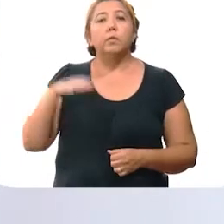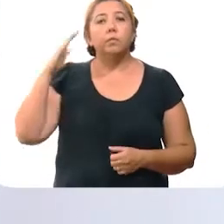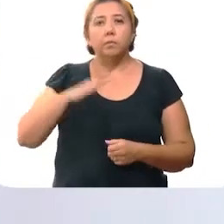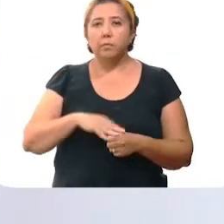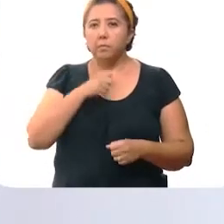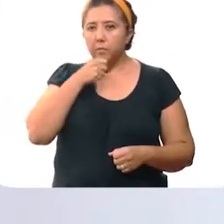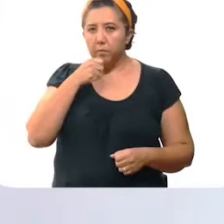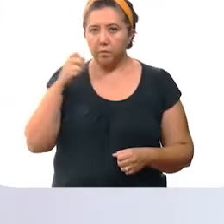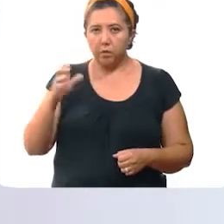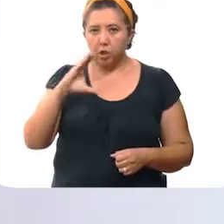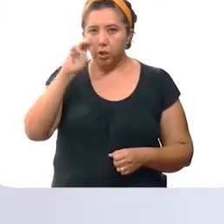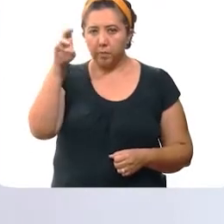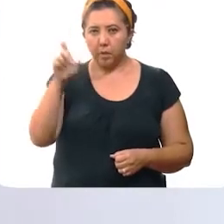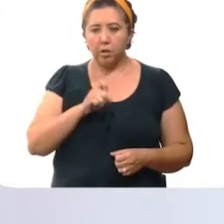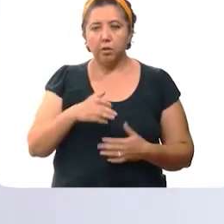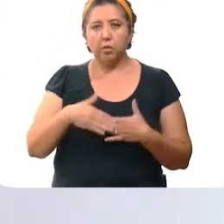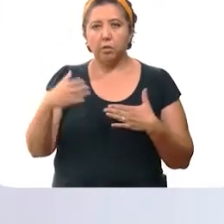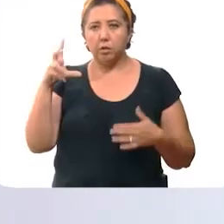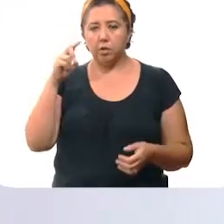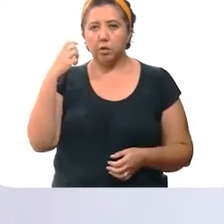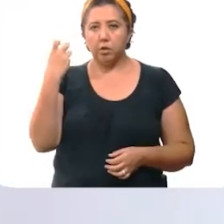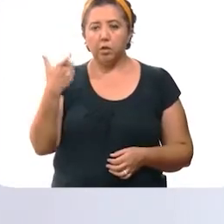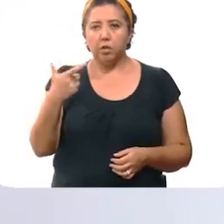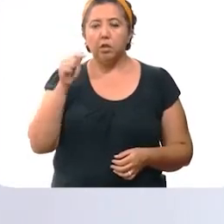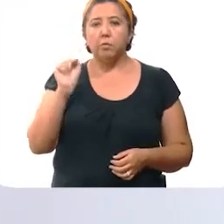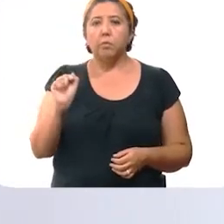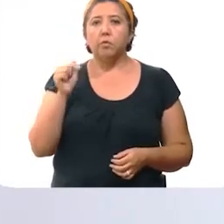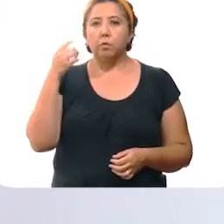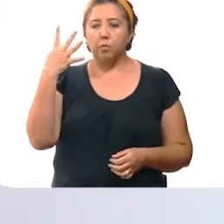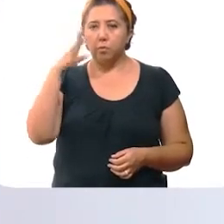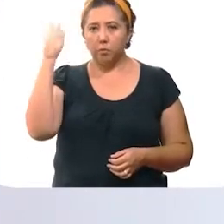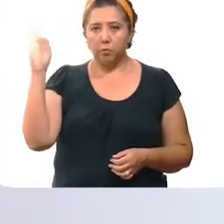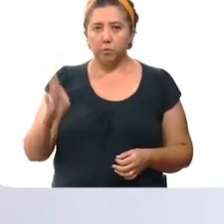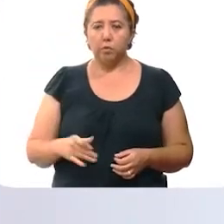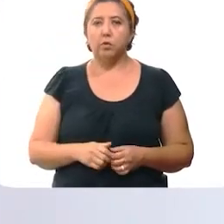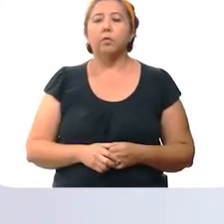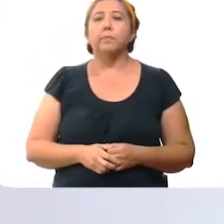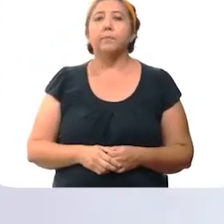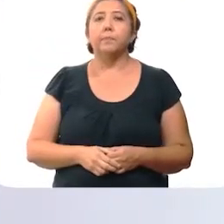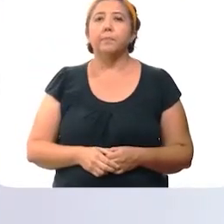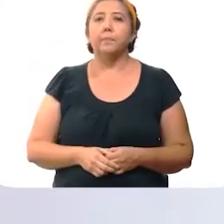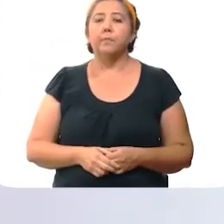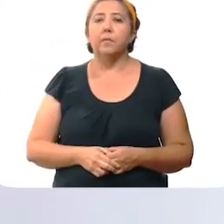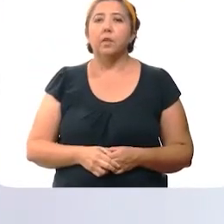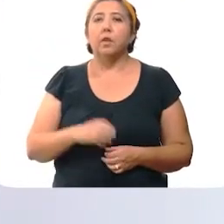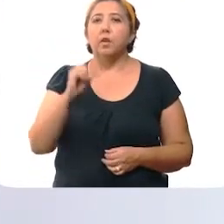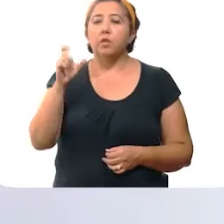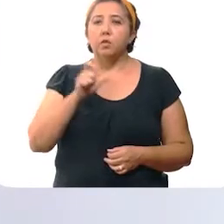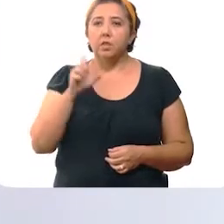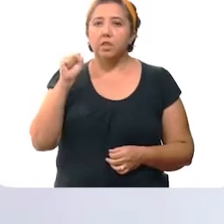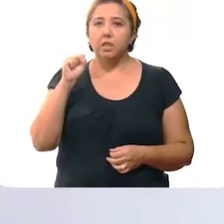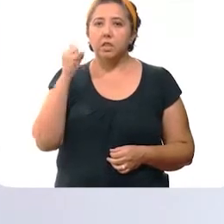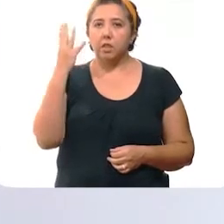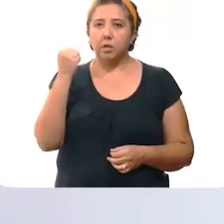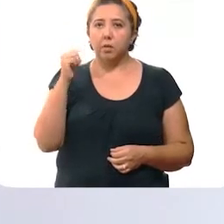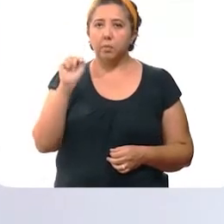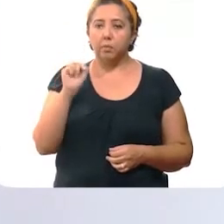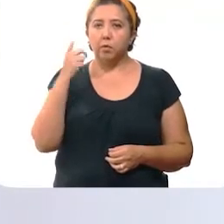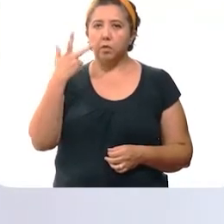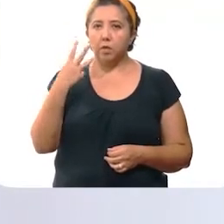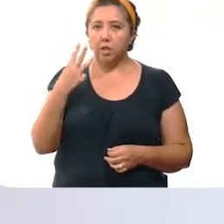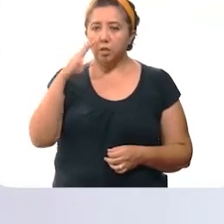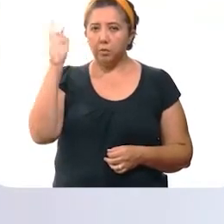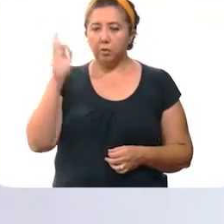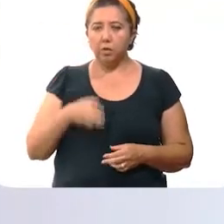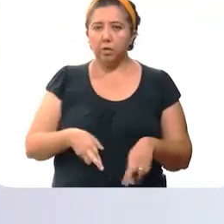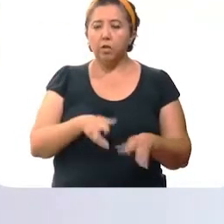mayores en los municipios de Chemash, con un avance del 37.4% de las dosis recibidas, Oxcuscap